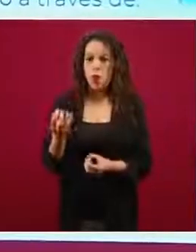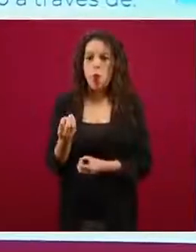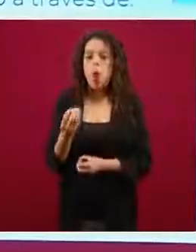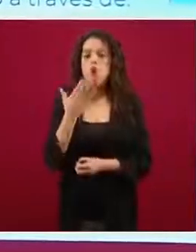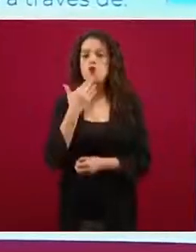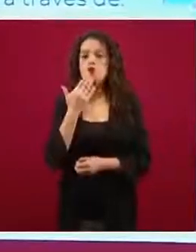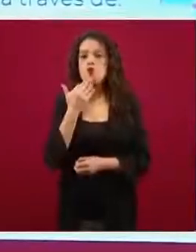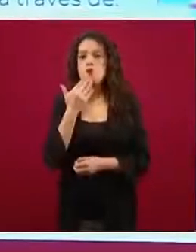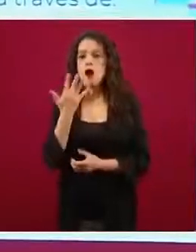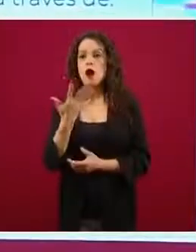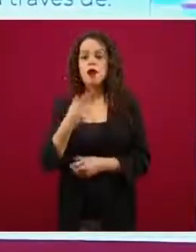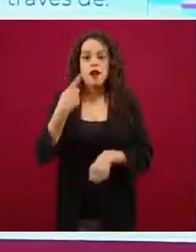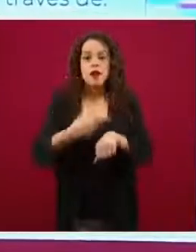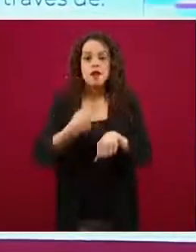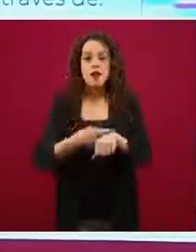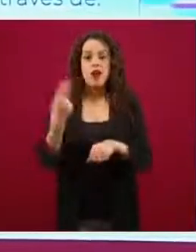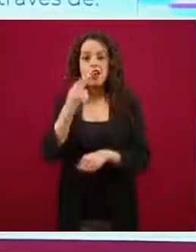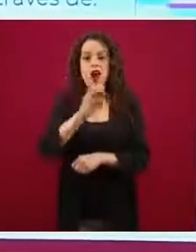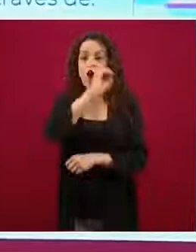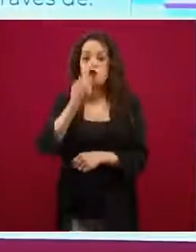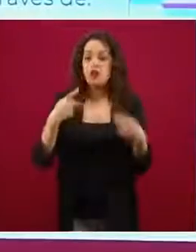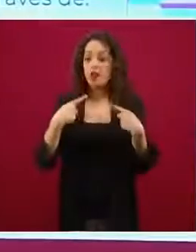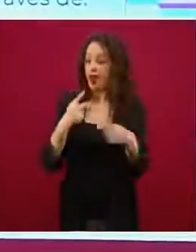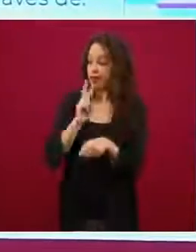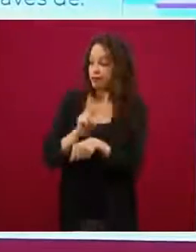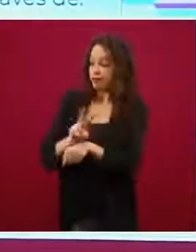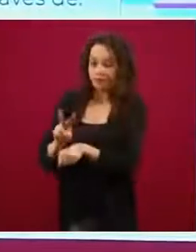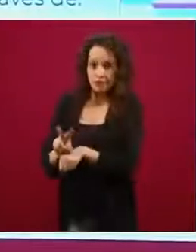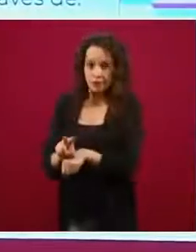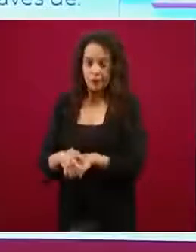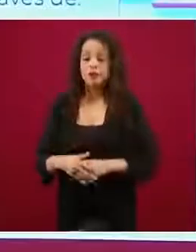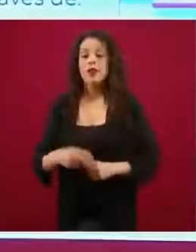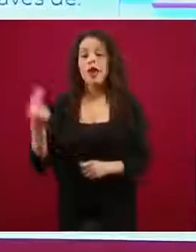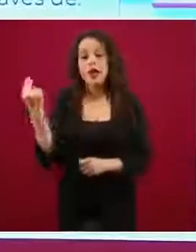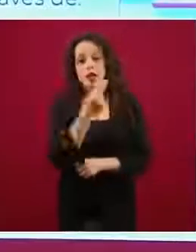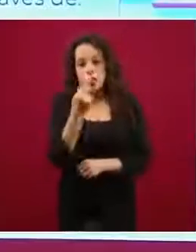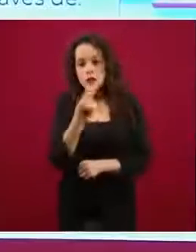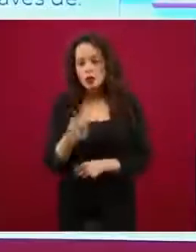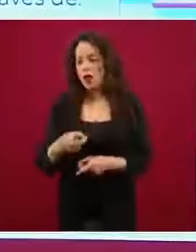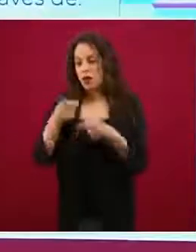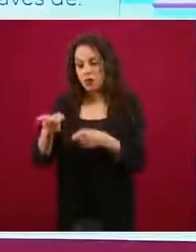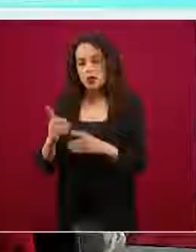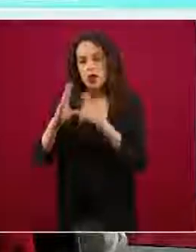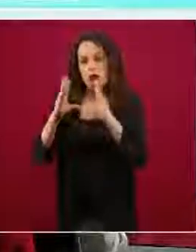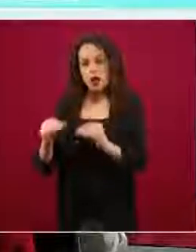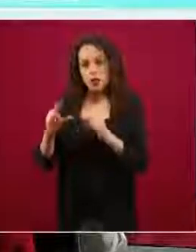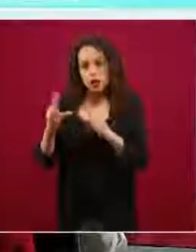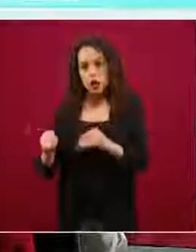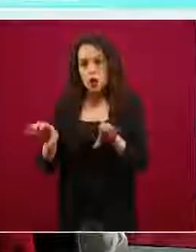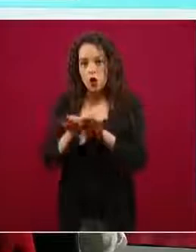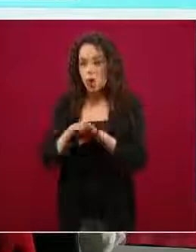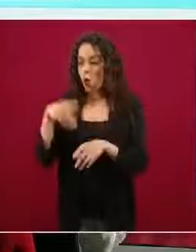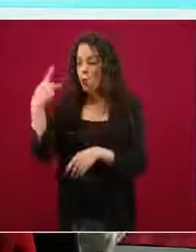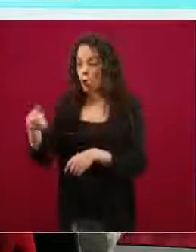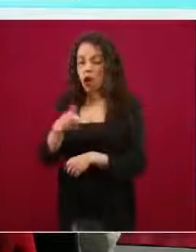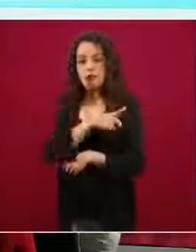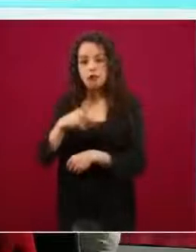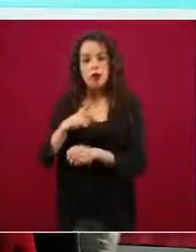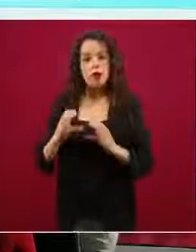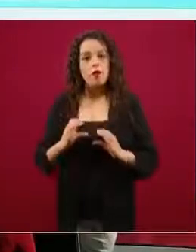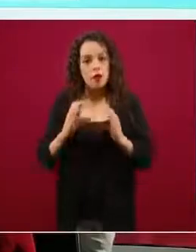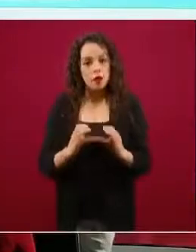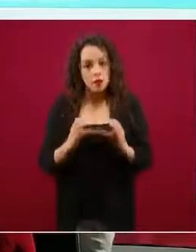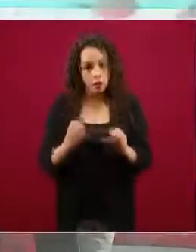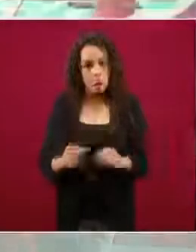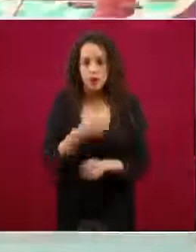los haga dependiente. Tenemos que reforzar las medidas de autocuidado. Tenemos que seguir las indicaciones que nos dicen a